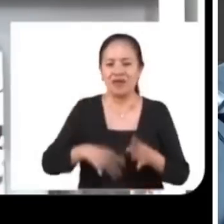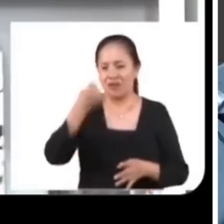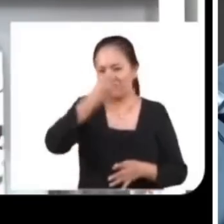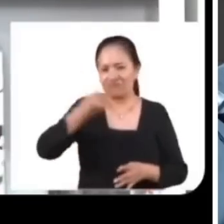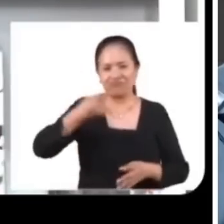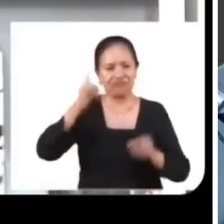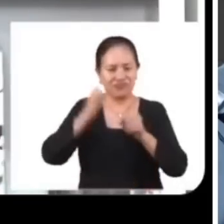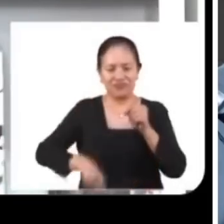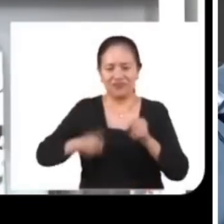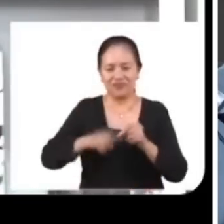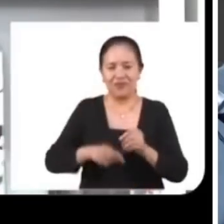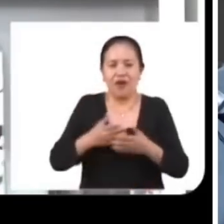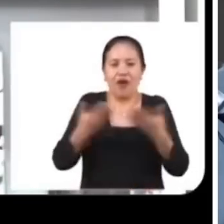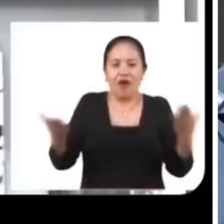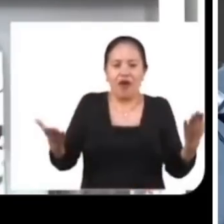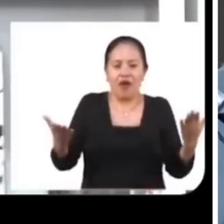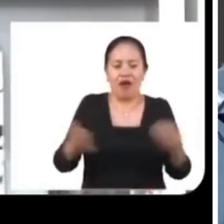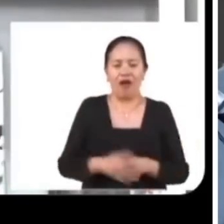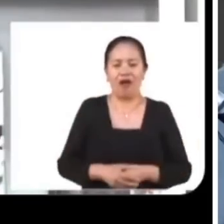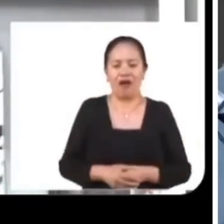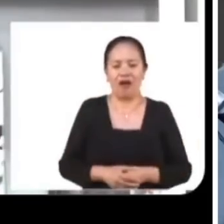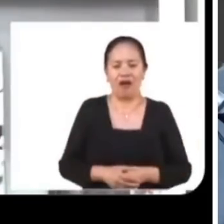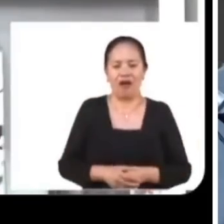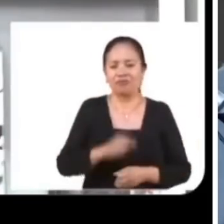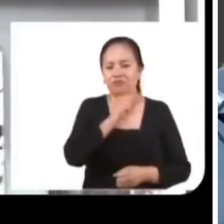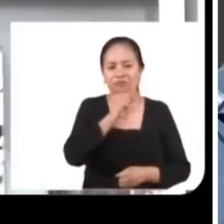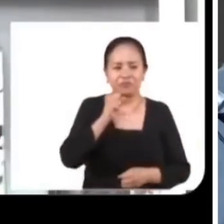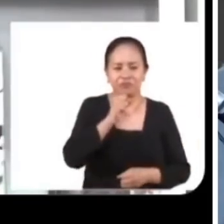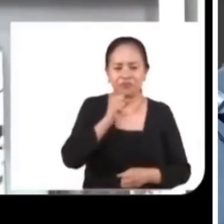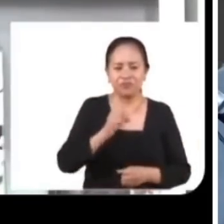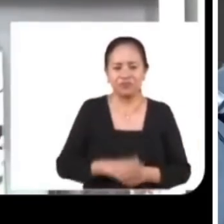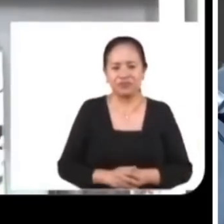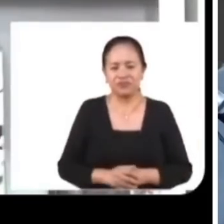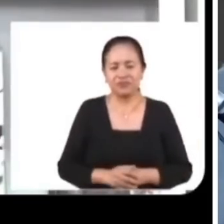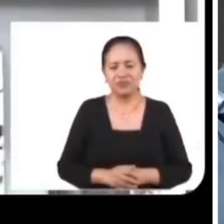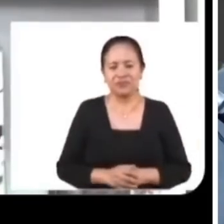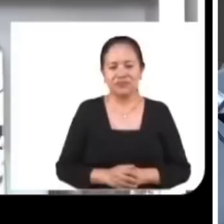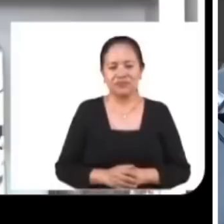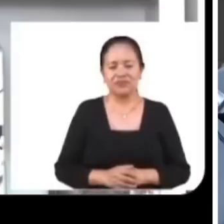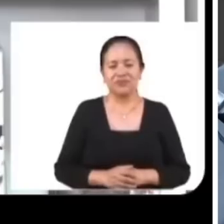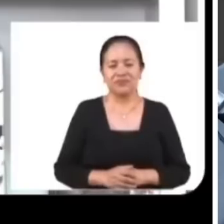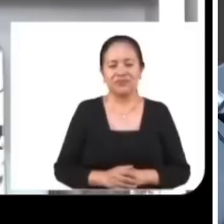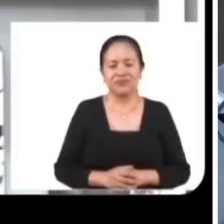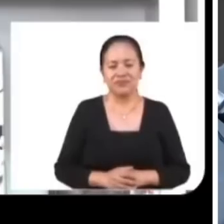guste el presidente Andrés Manuel López Obrador se aventó negociazo para México